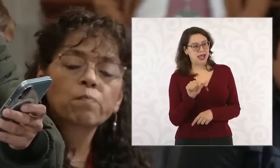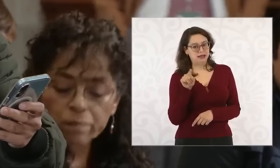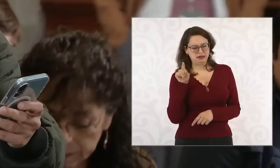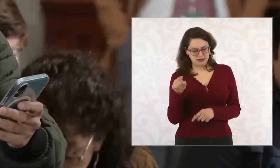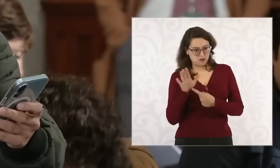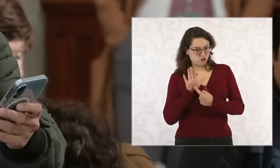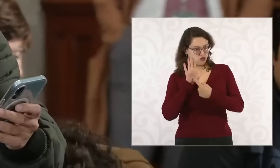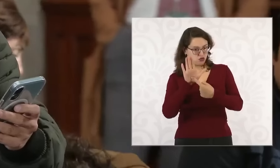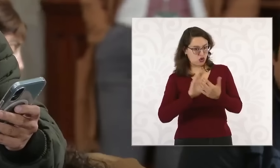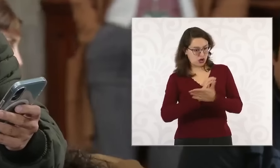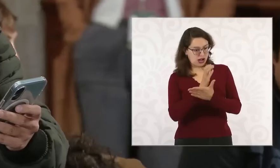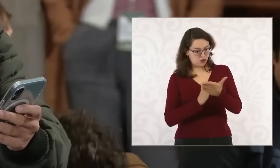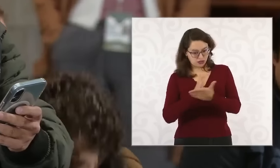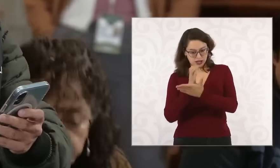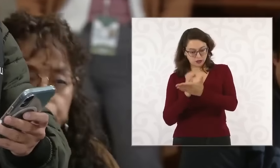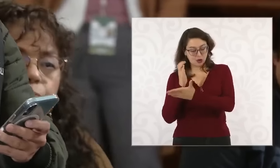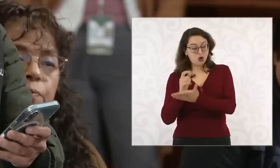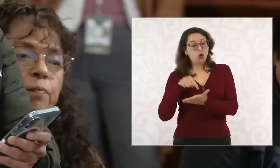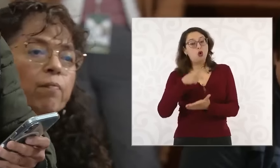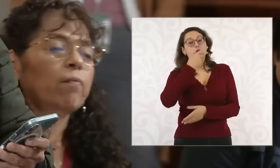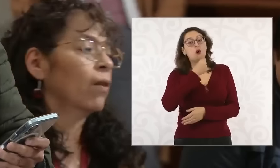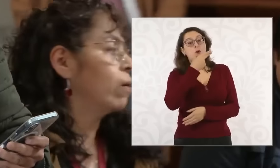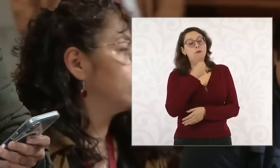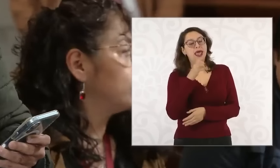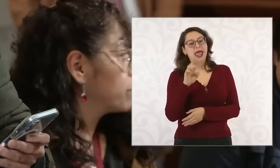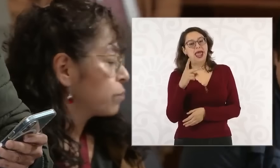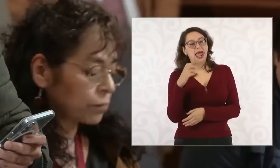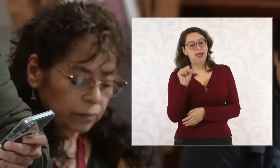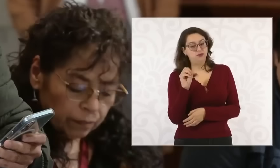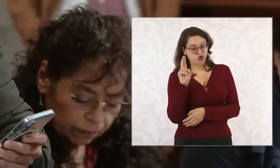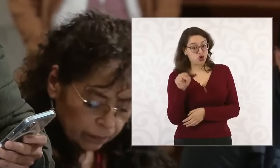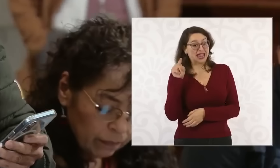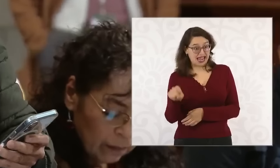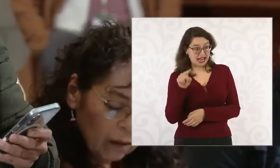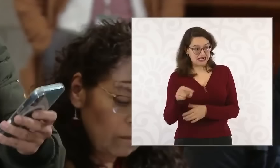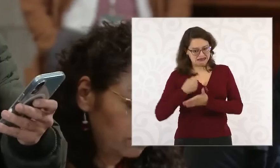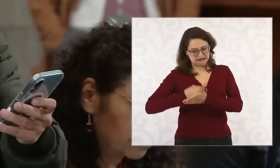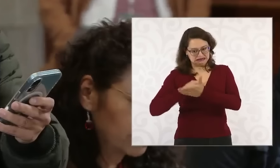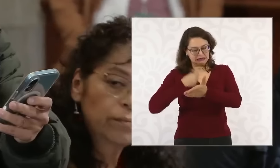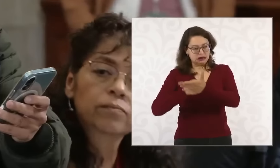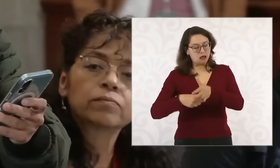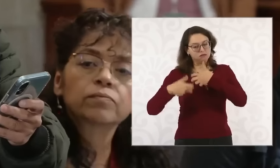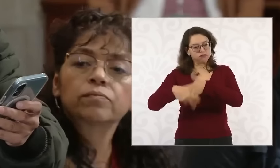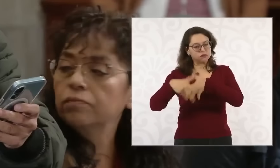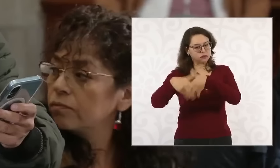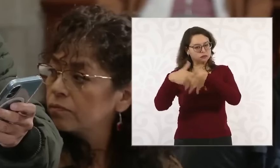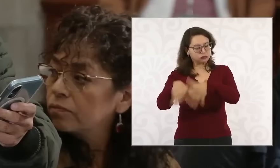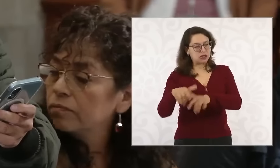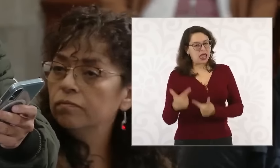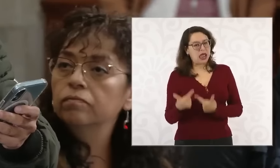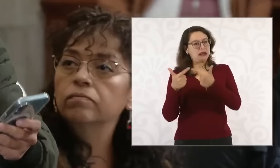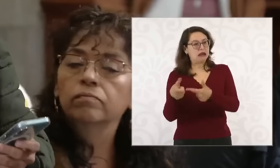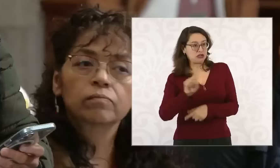apartidista, Edson Andrade, que es uno de los principales impulsores de la marcha de la generación Z,